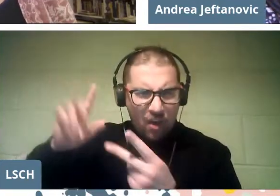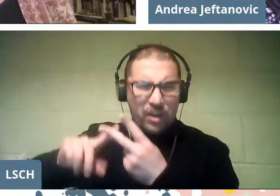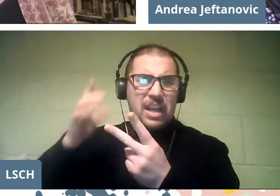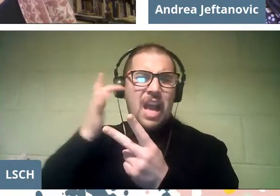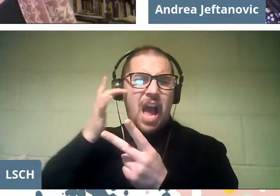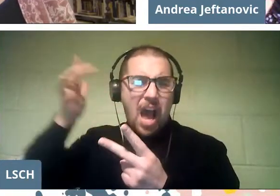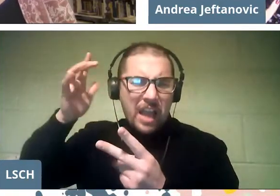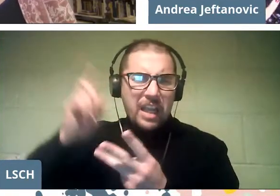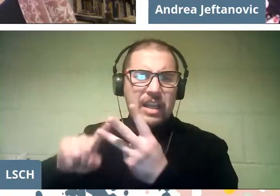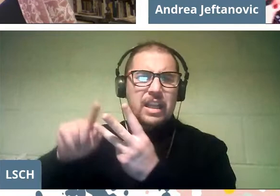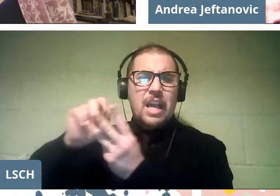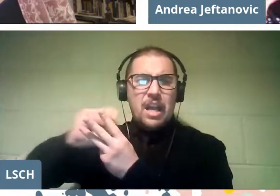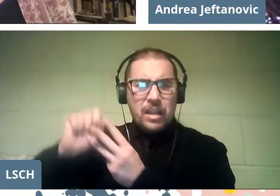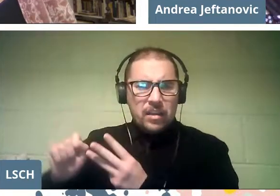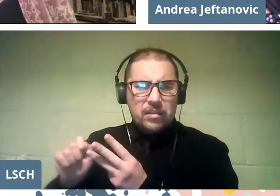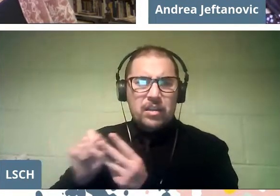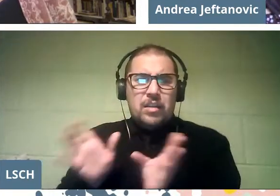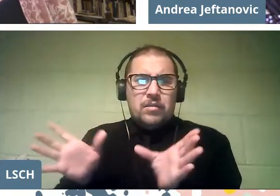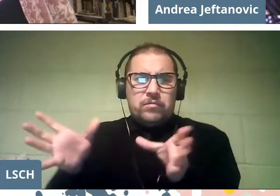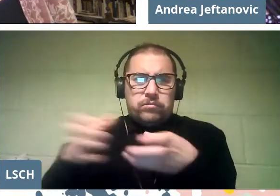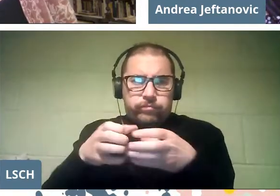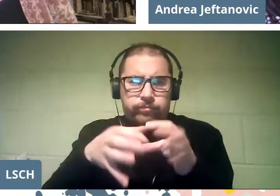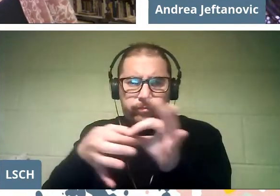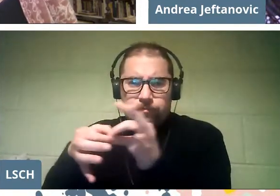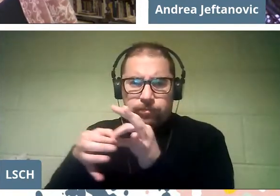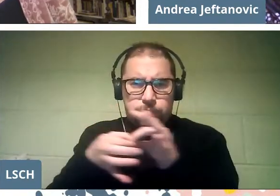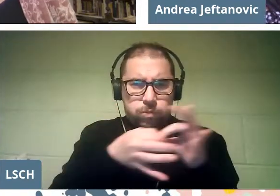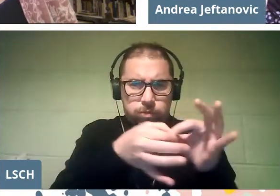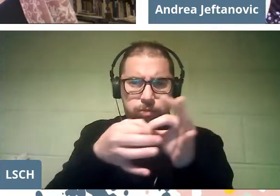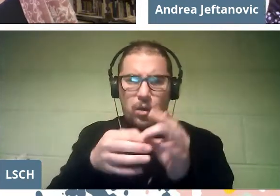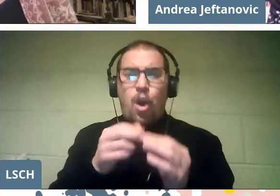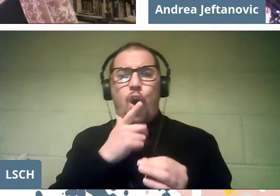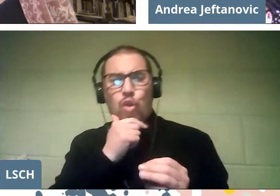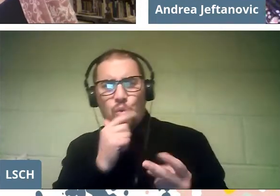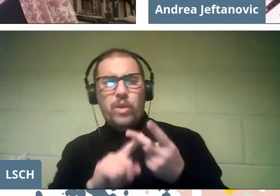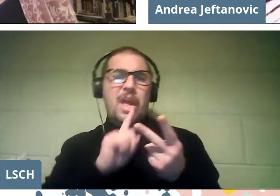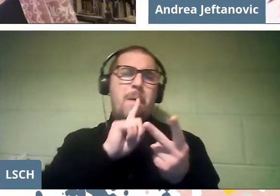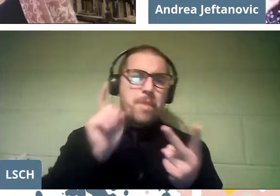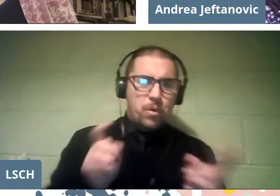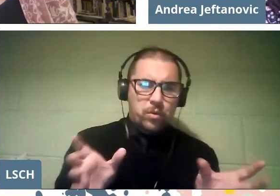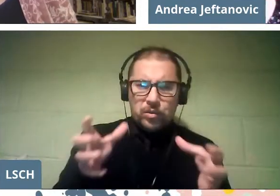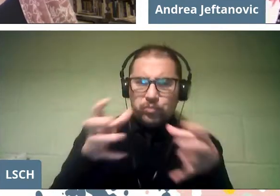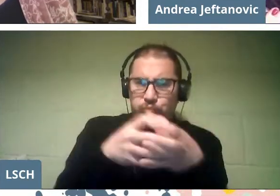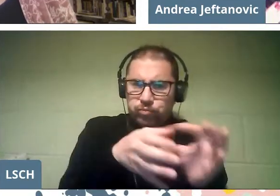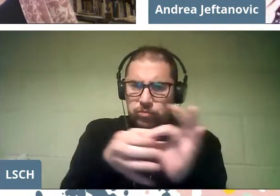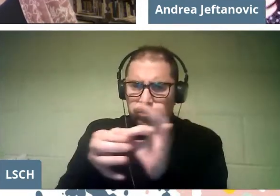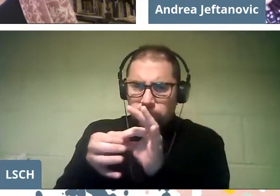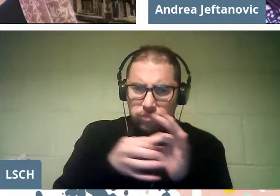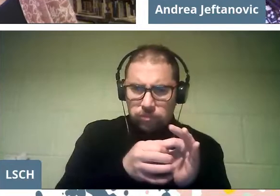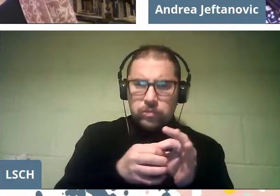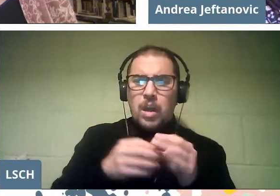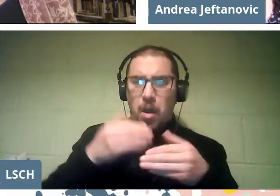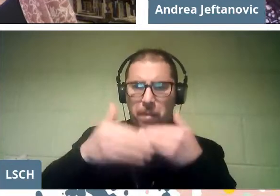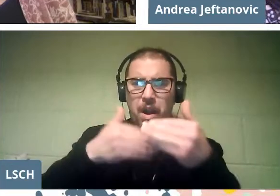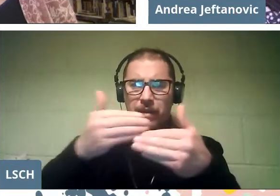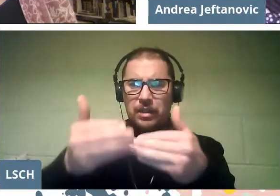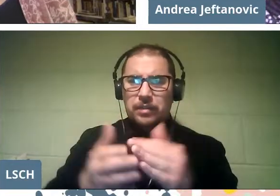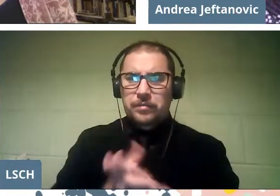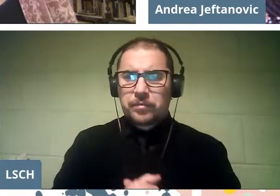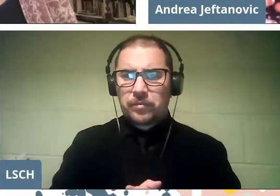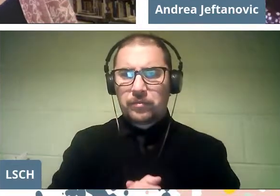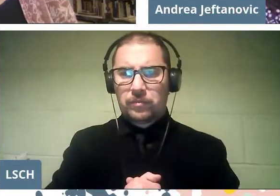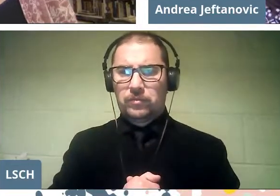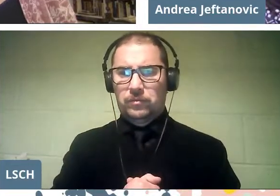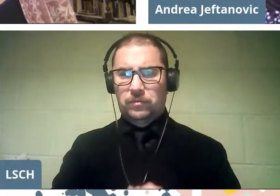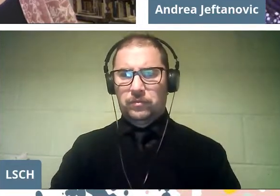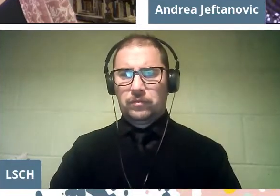nos hacen articularnos como un colectivo, inquietudes que compartimos, que nos dan luces para avanzar y pensar en este mundo